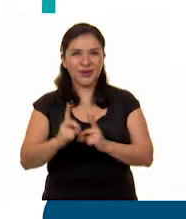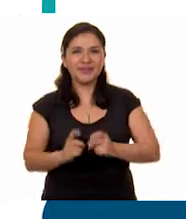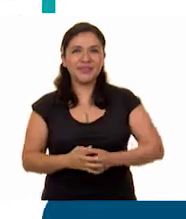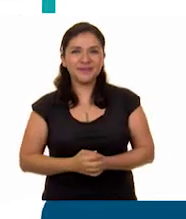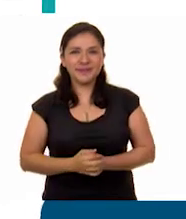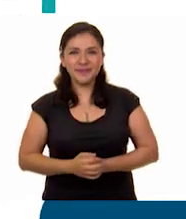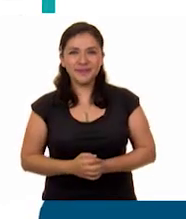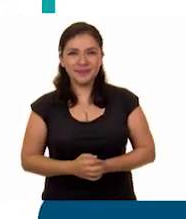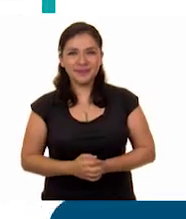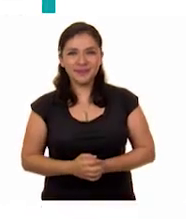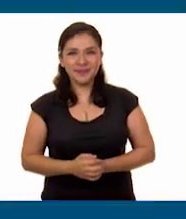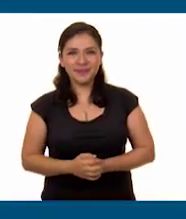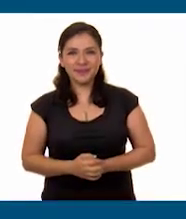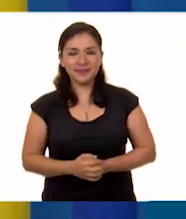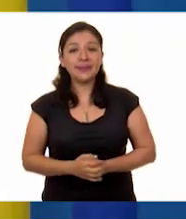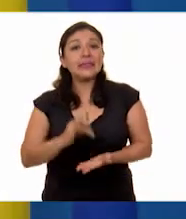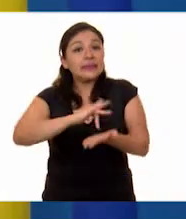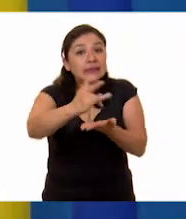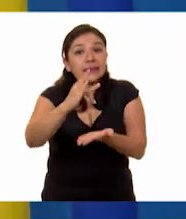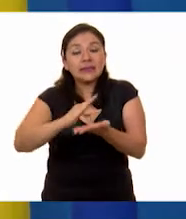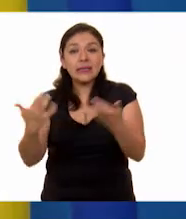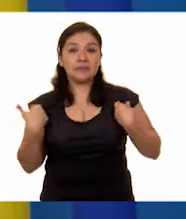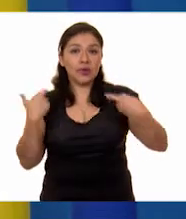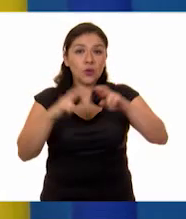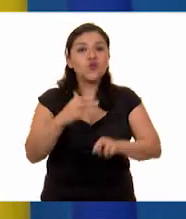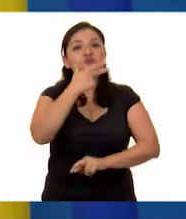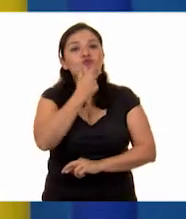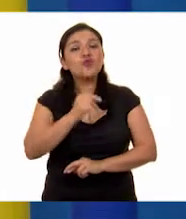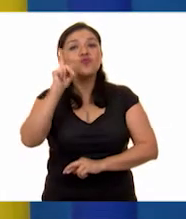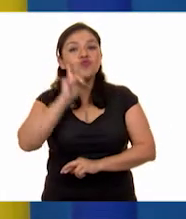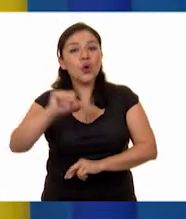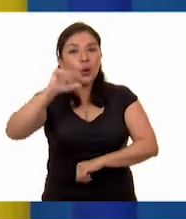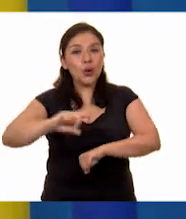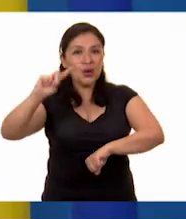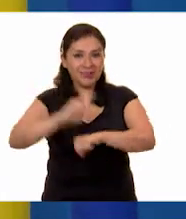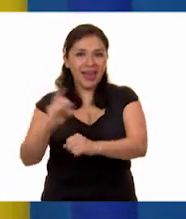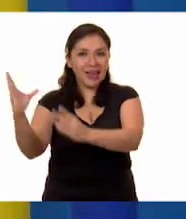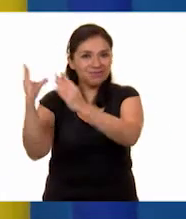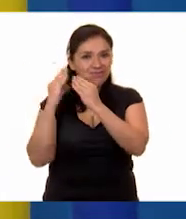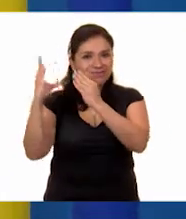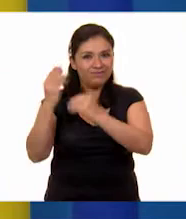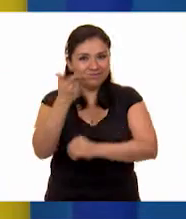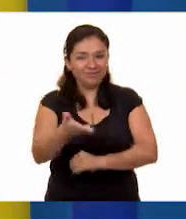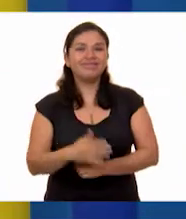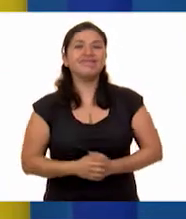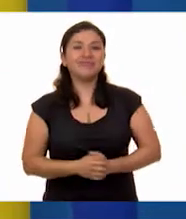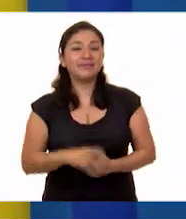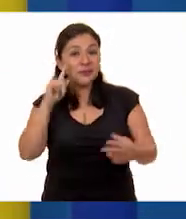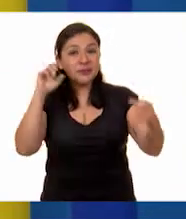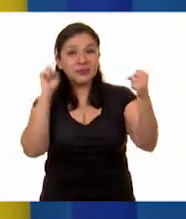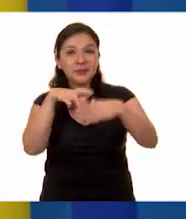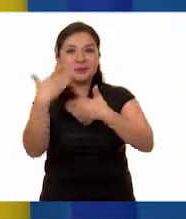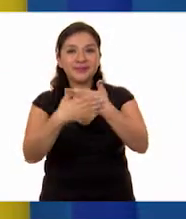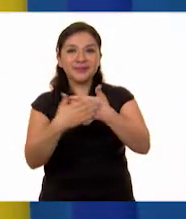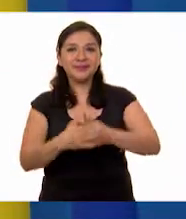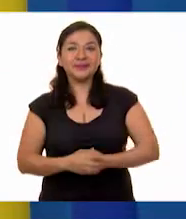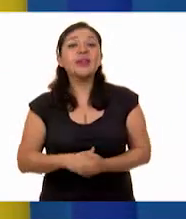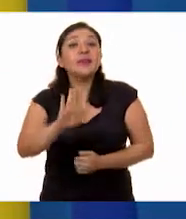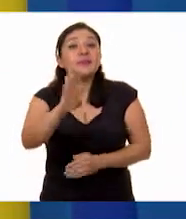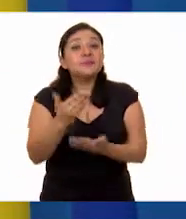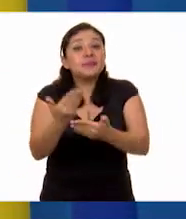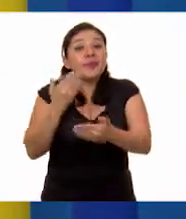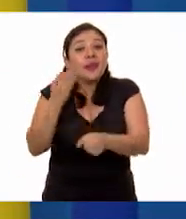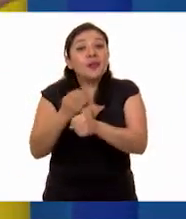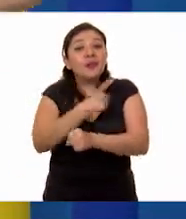Física. Le damos las gracias a las maestras y maestros que el día de hoy nos dieron clases. Nos vemos en la próxima, pero